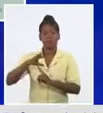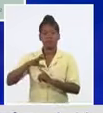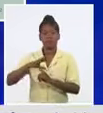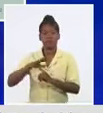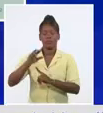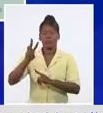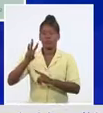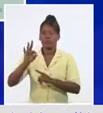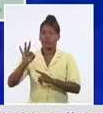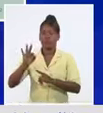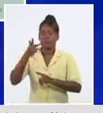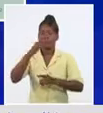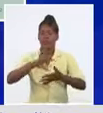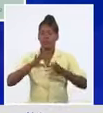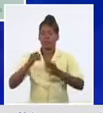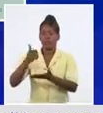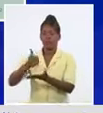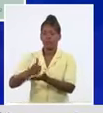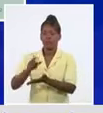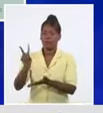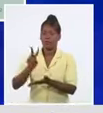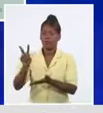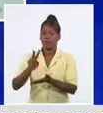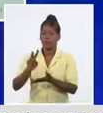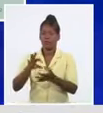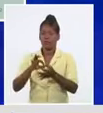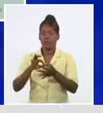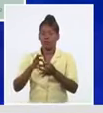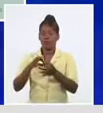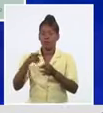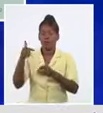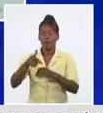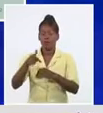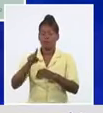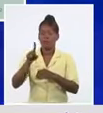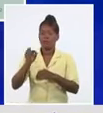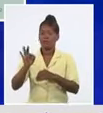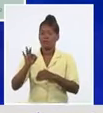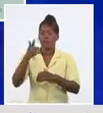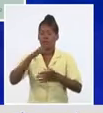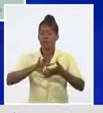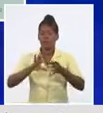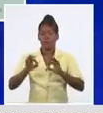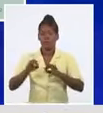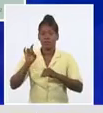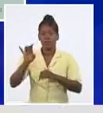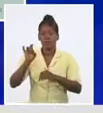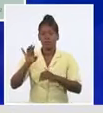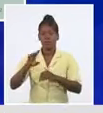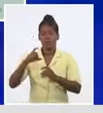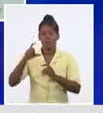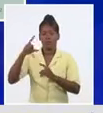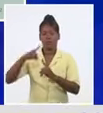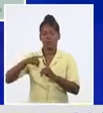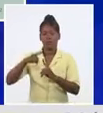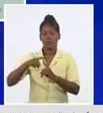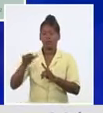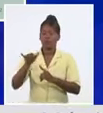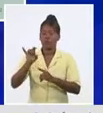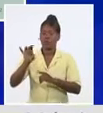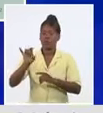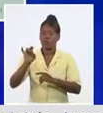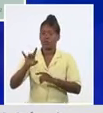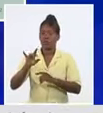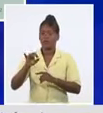38, Alquízar 22, Guanajay 18, Artemisa 15, al igual que Caimito, Guira de Melena 11,